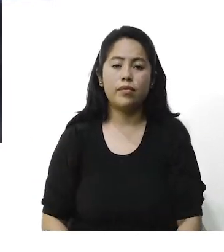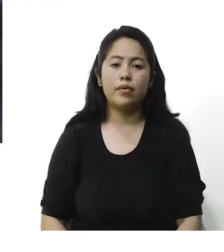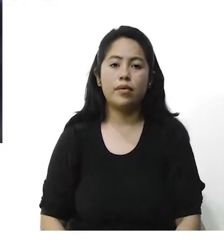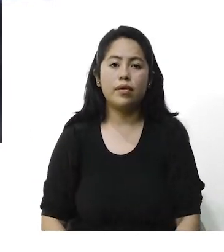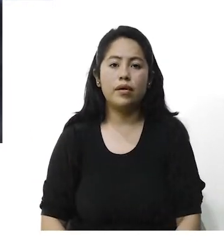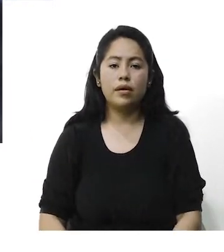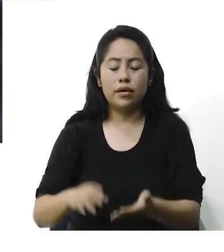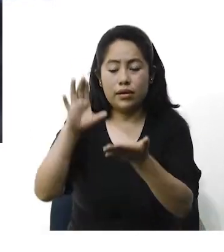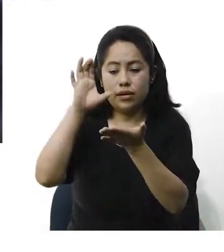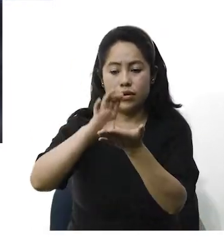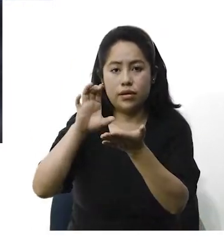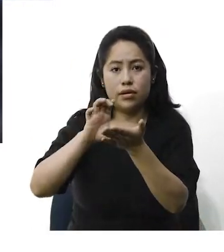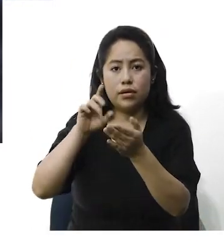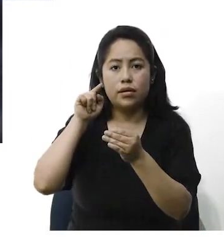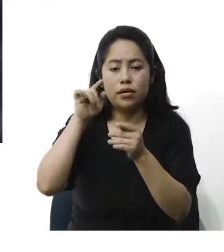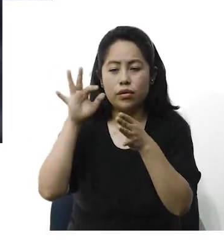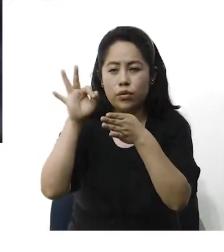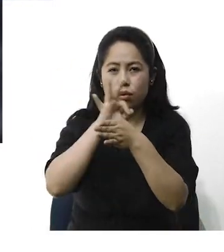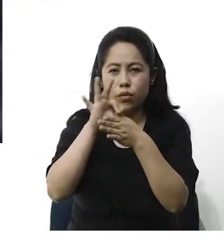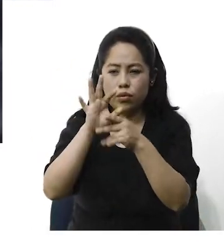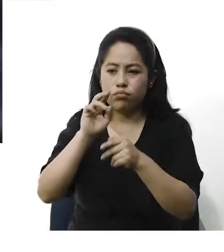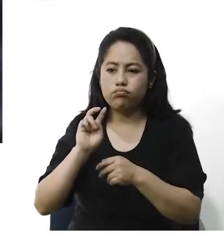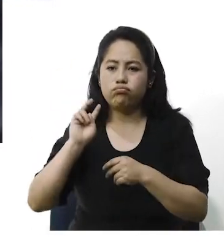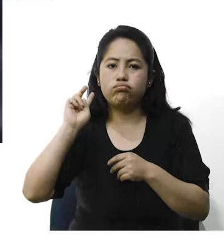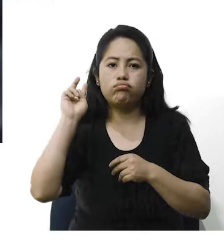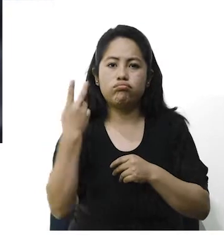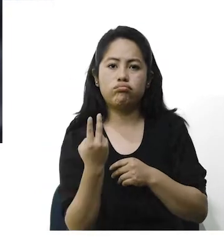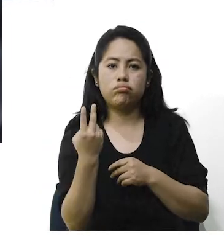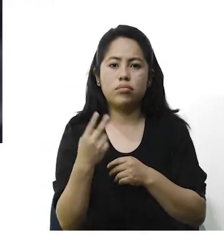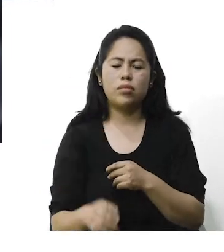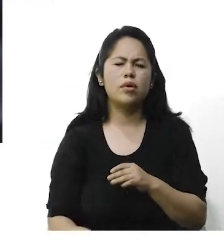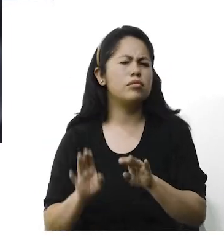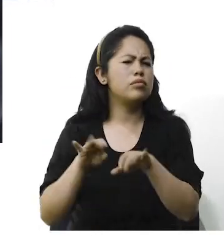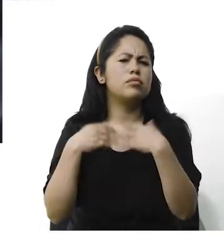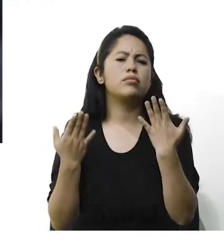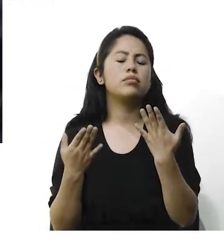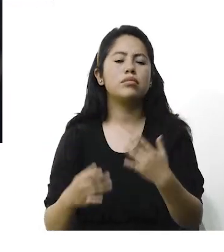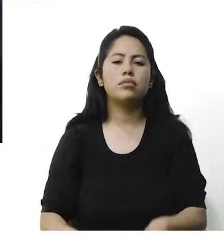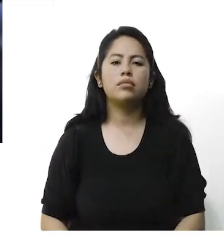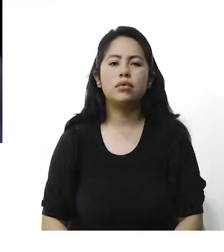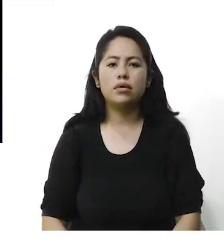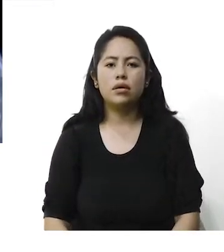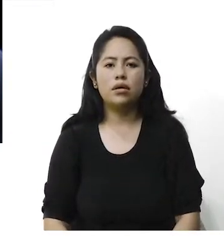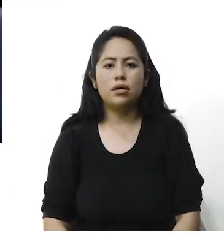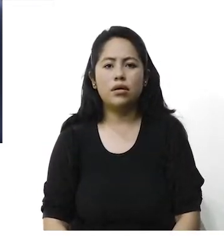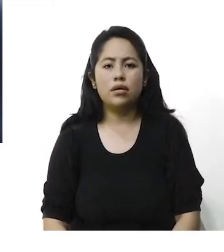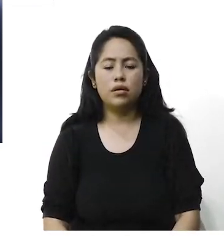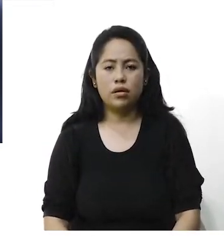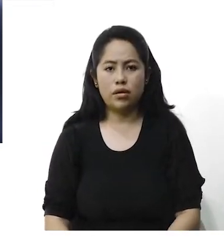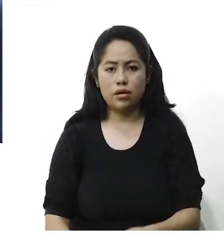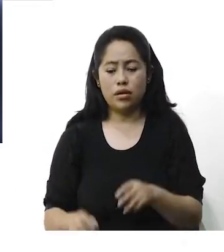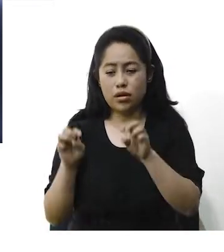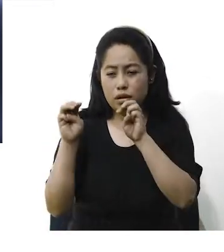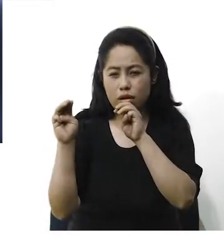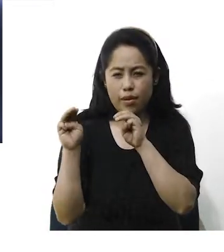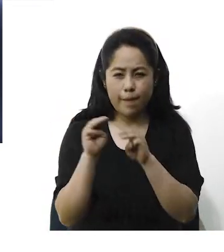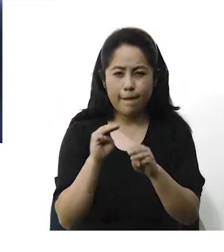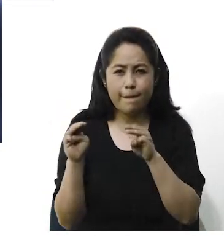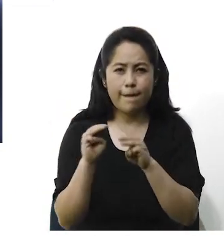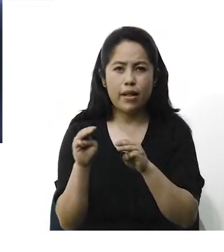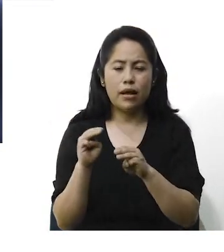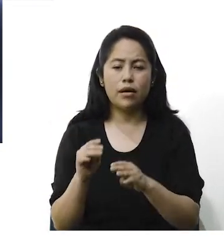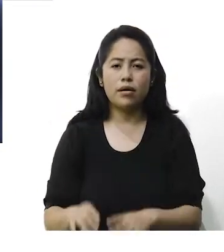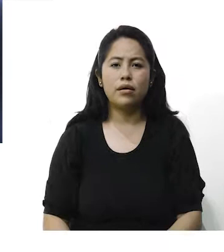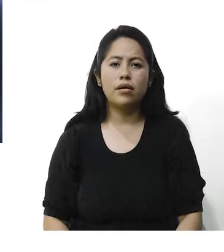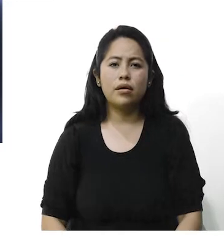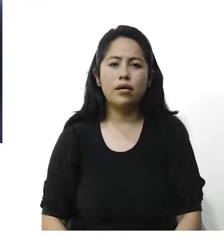que tienen función inversa, es decir, dirección inversa. ¿Cómo? Las motoras ya no van a transmitir desde los